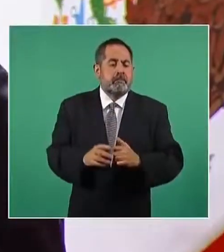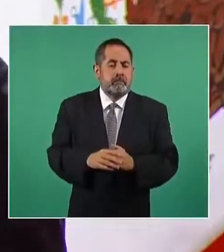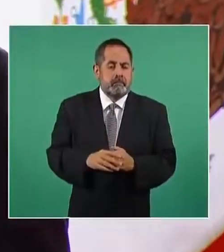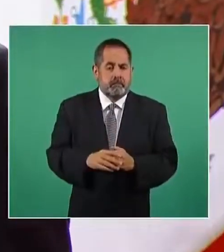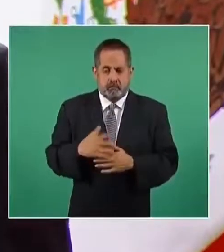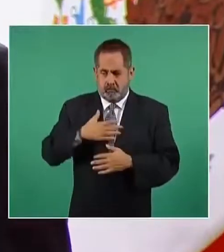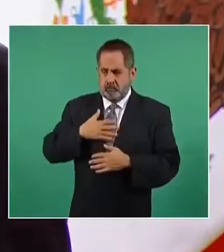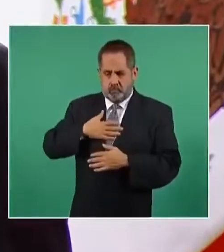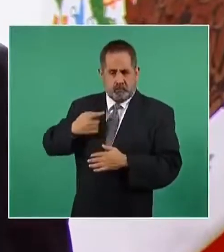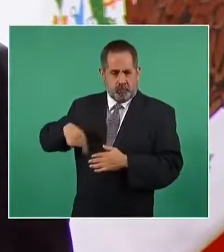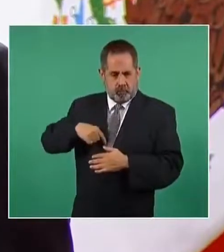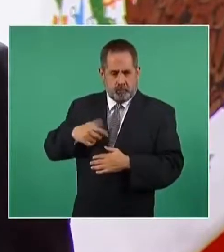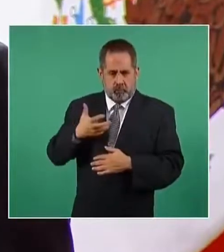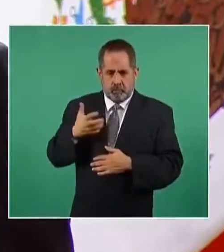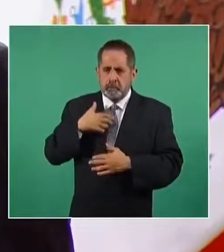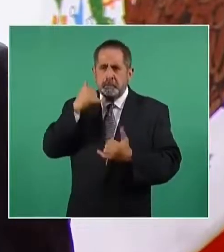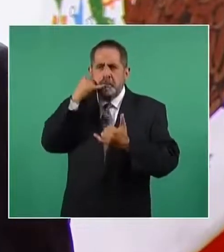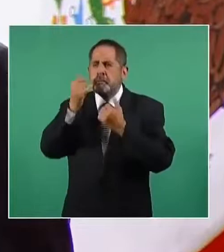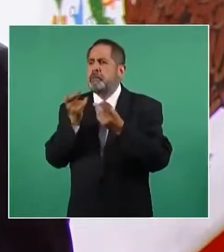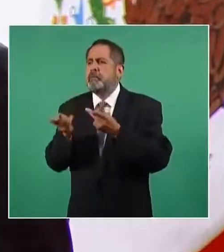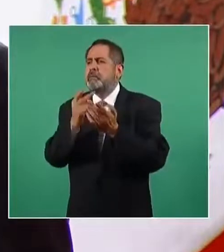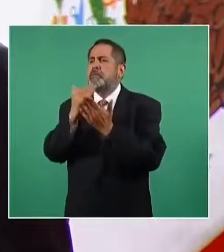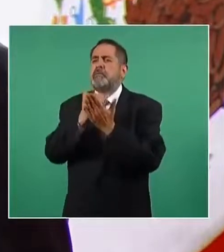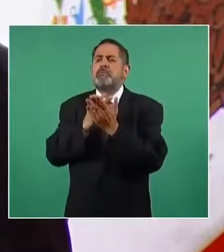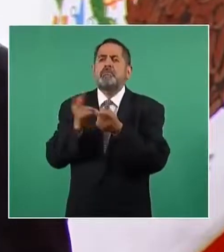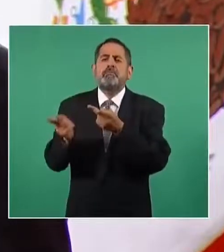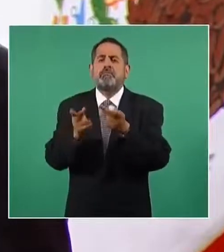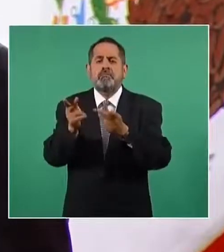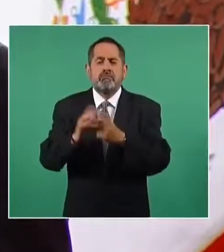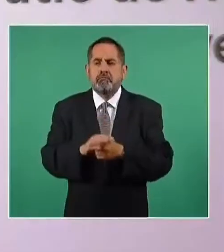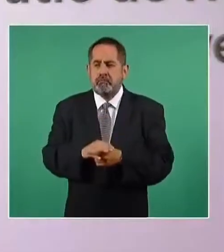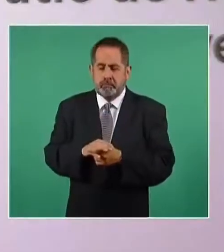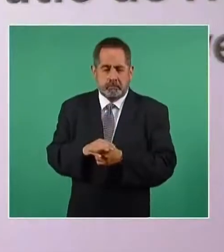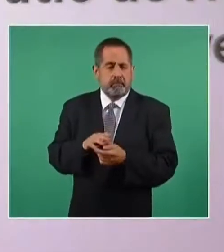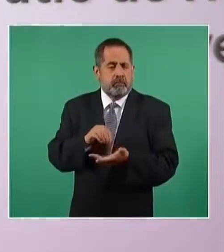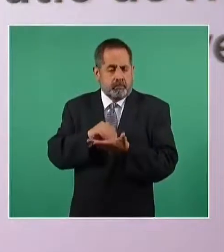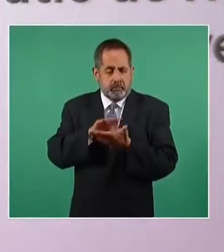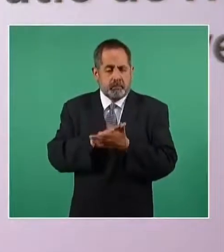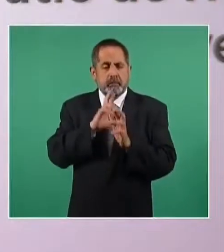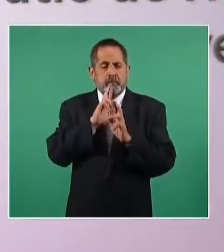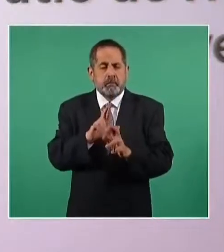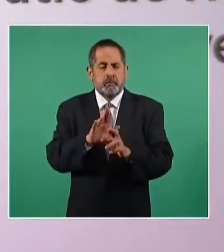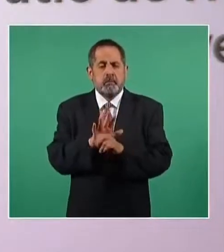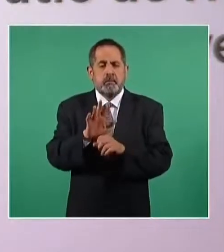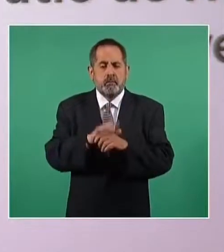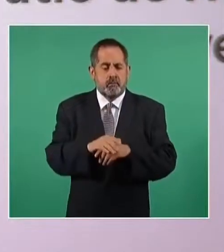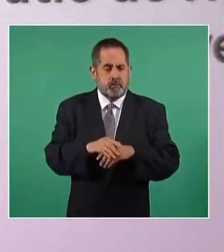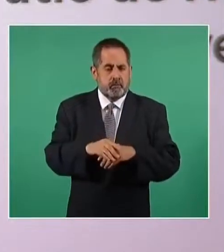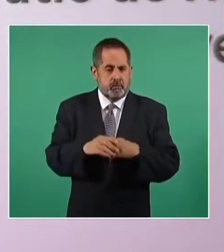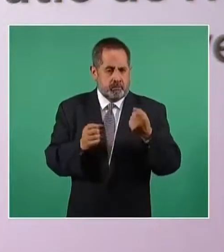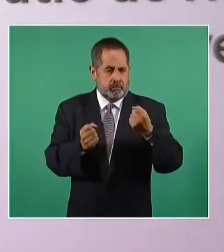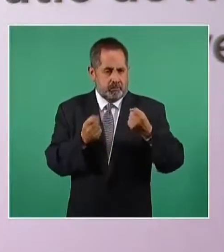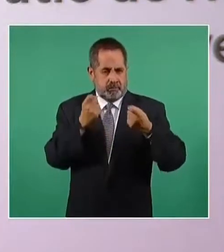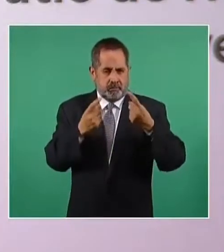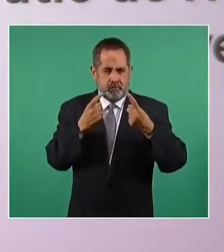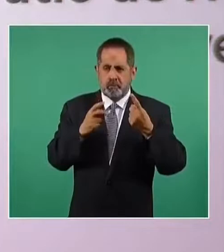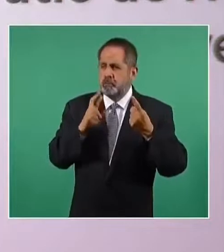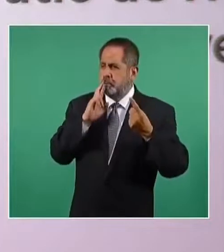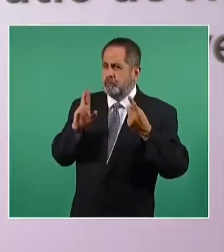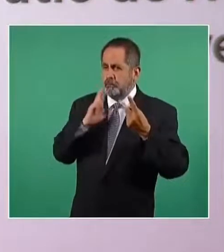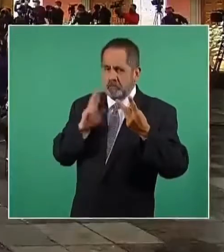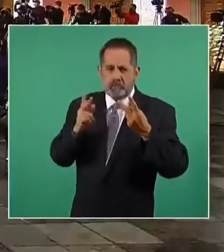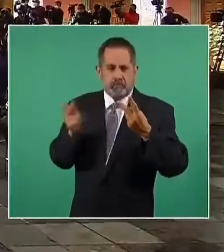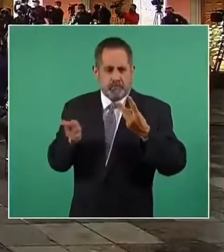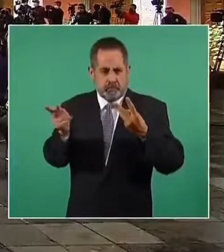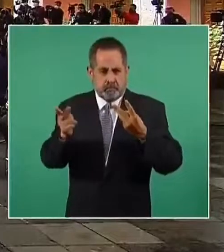cuando ya se perdía el poder, cuando, como usted dice, en el caso de Peña Nieto, simplemente le dio las llaves y ya estaba con las maletas listas